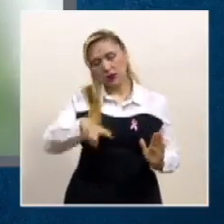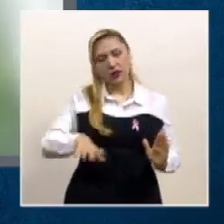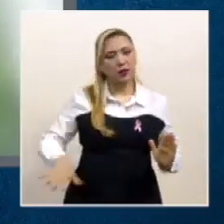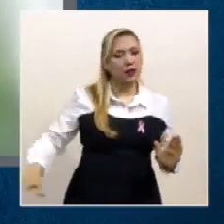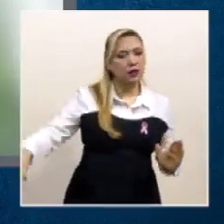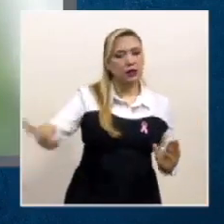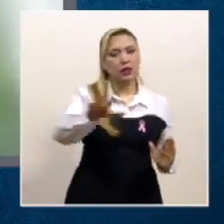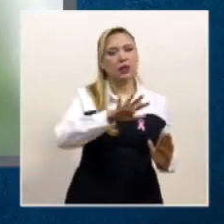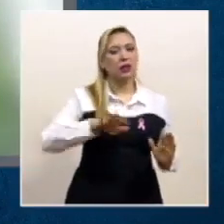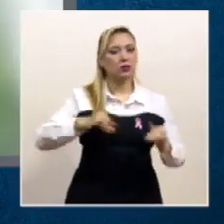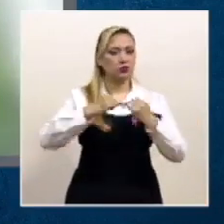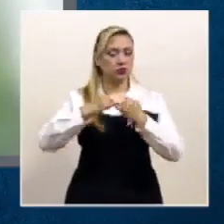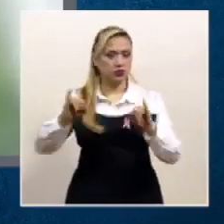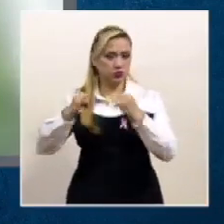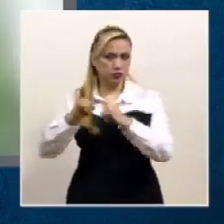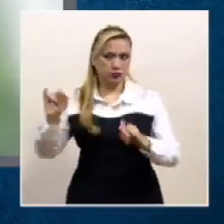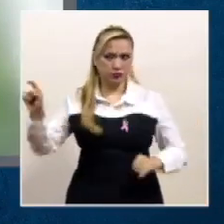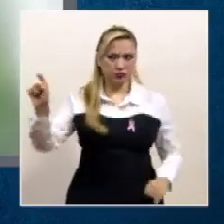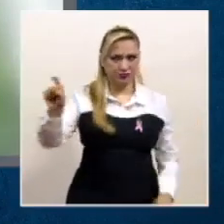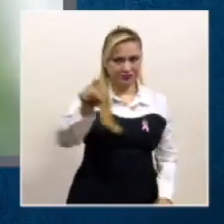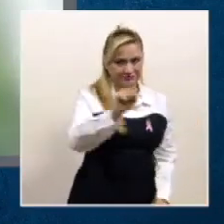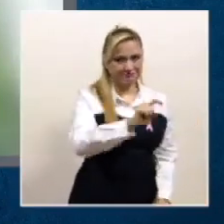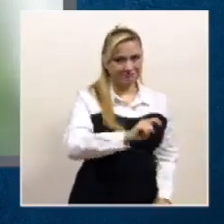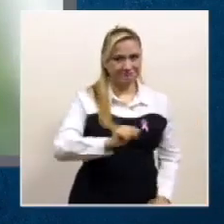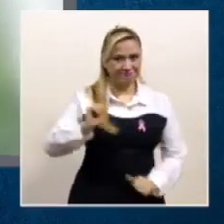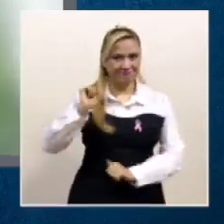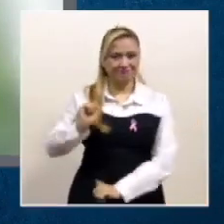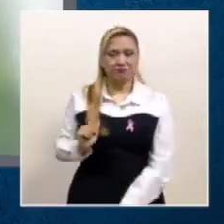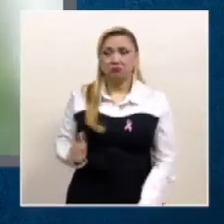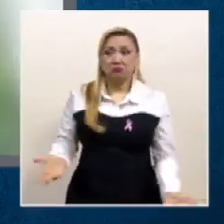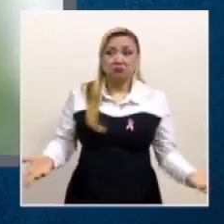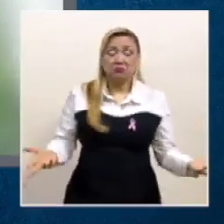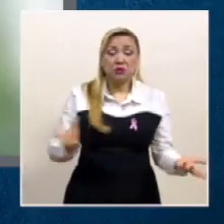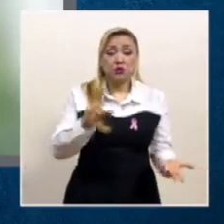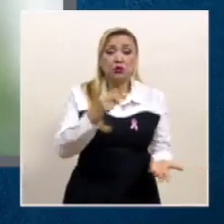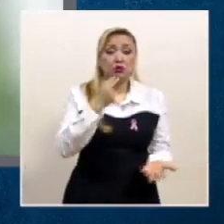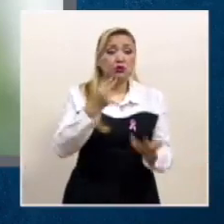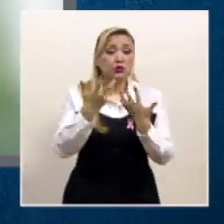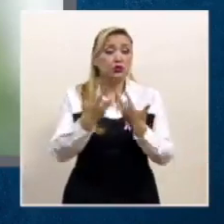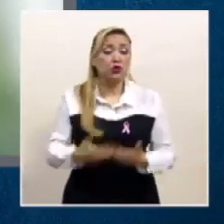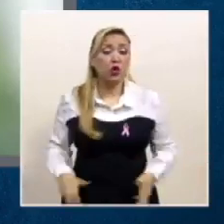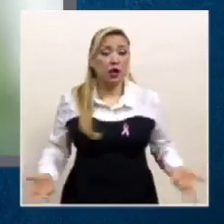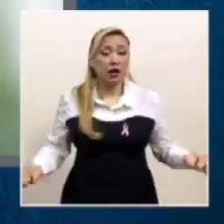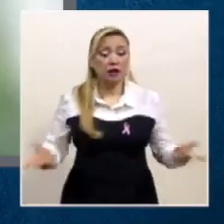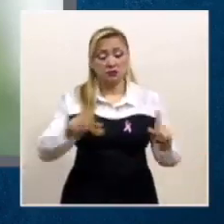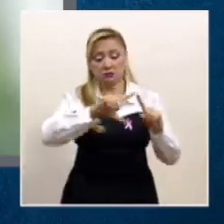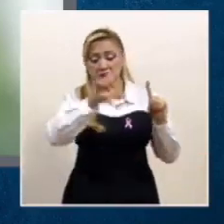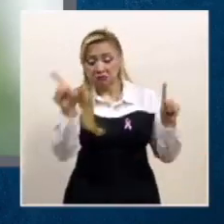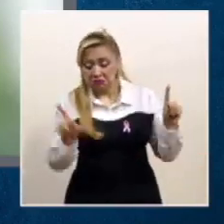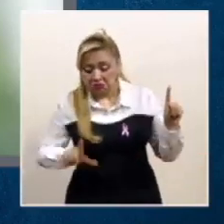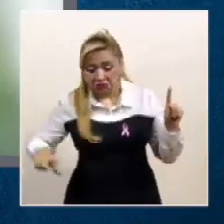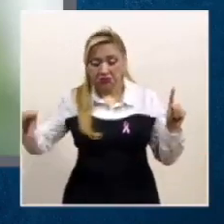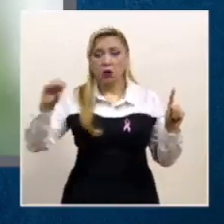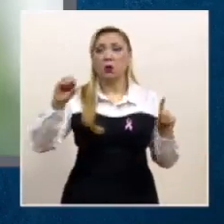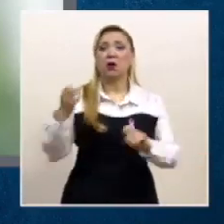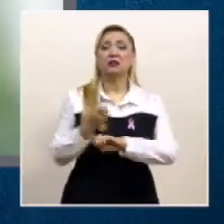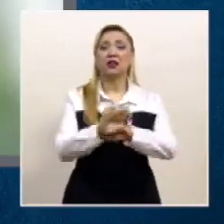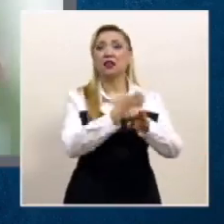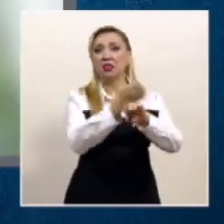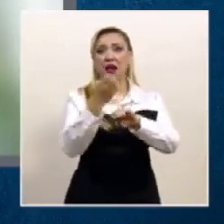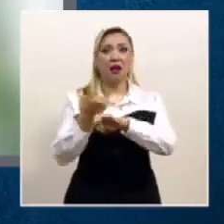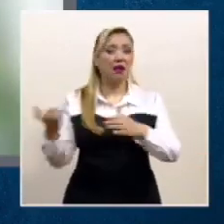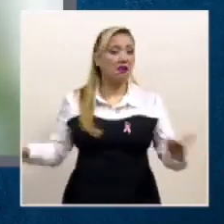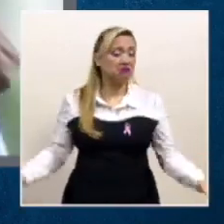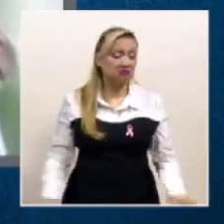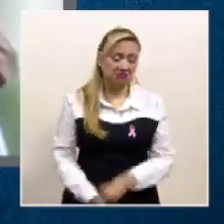órganos autónomos e independientes, pues no han funcionado como debieran de ser, ni a nivel nacional ni a nivel estatal. Entonces,